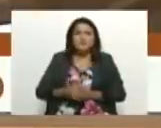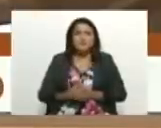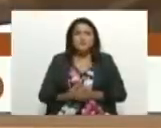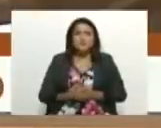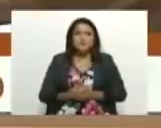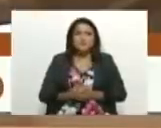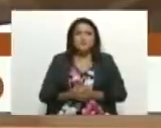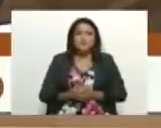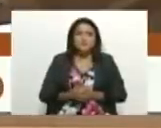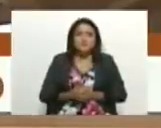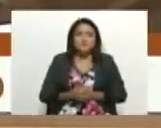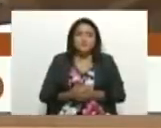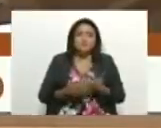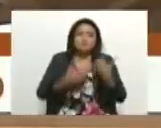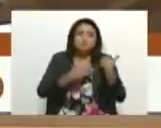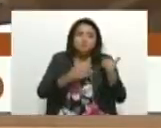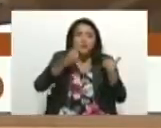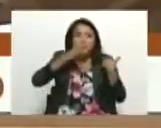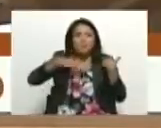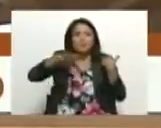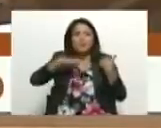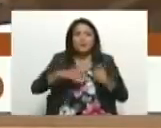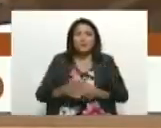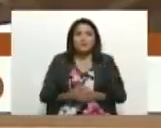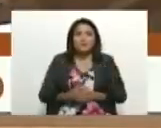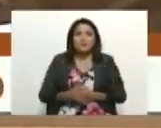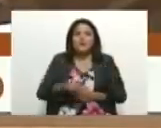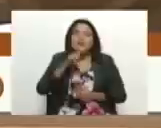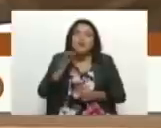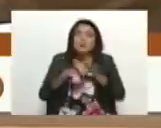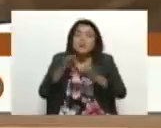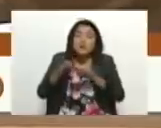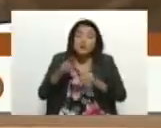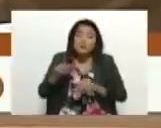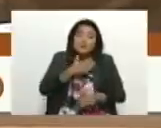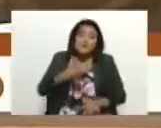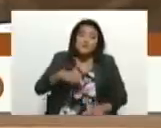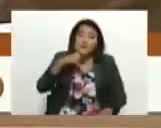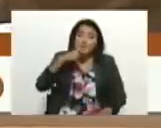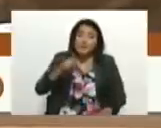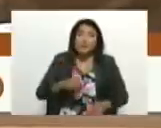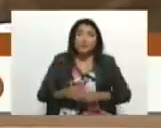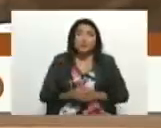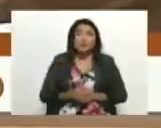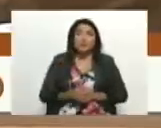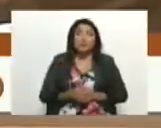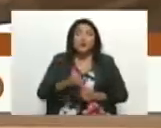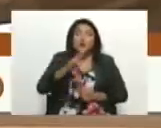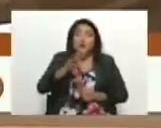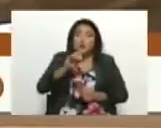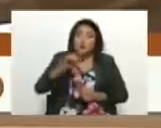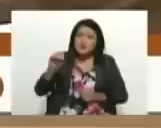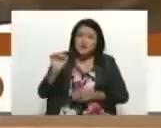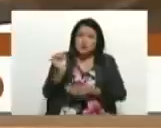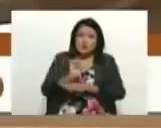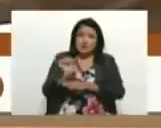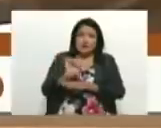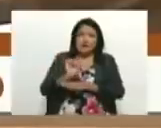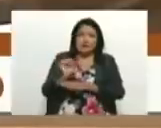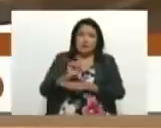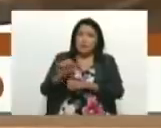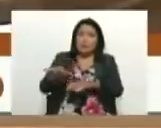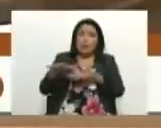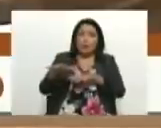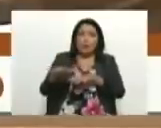pueblo, lo dijo el presidente Maduro en una locución hace unos días. Más de 200 vehículos último modelo.